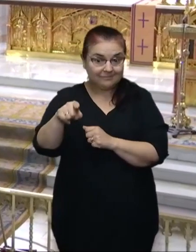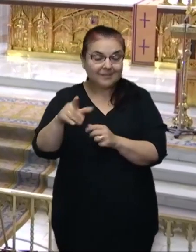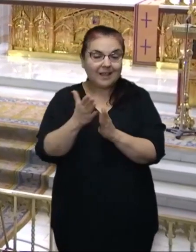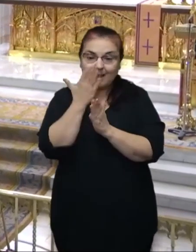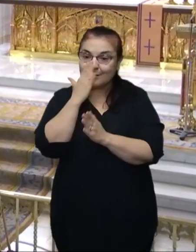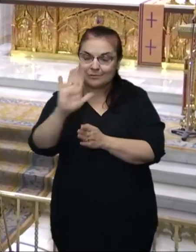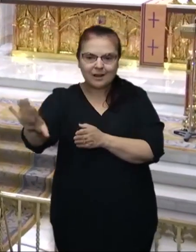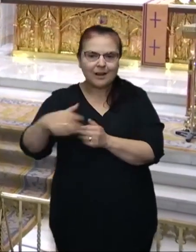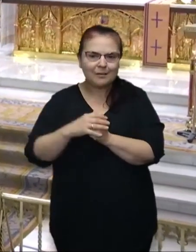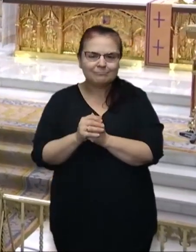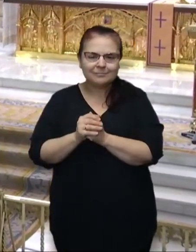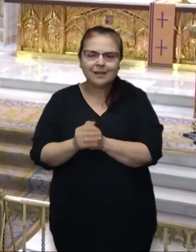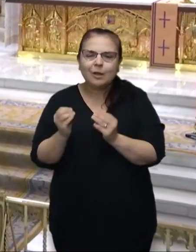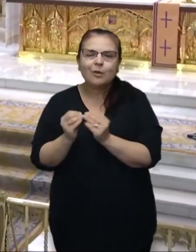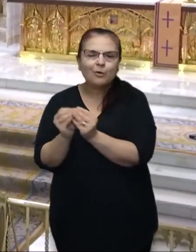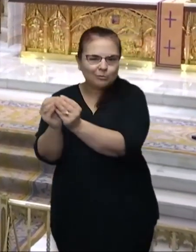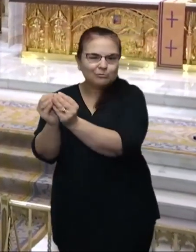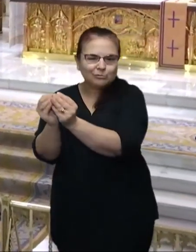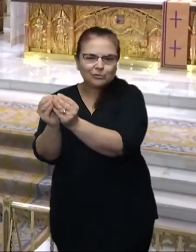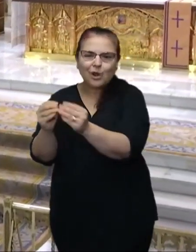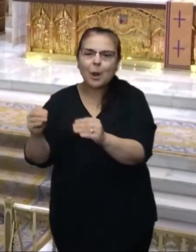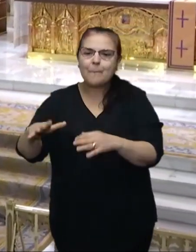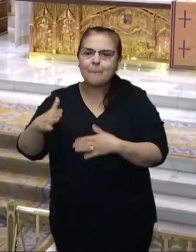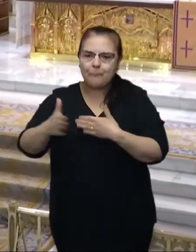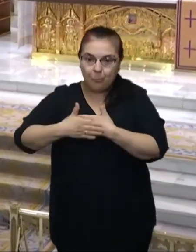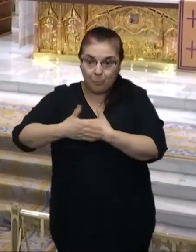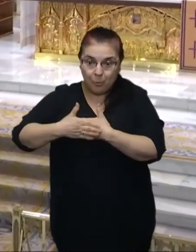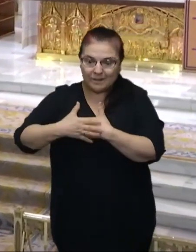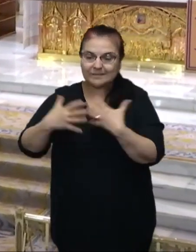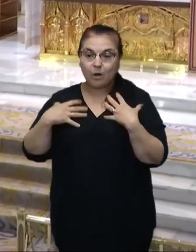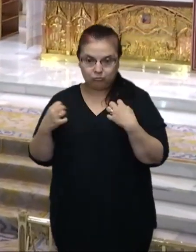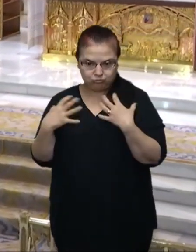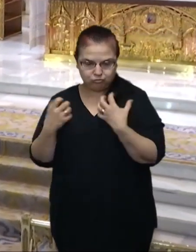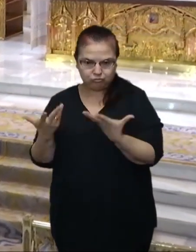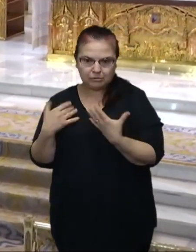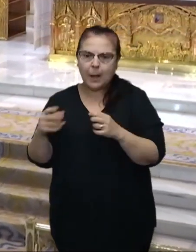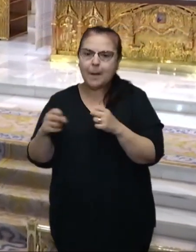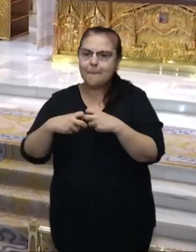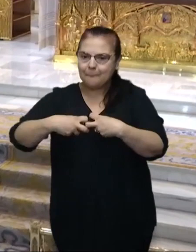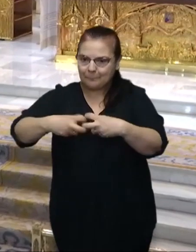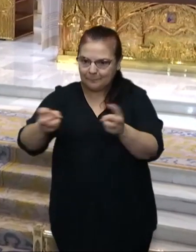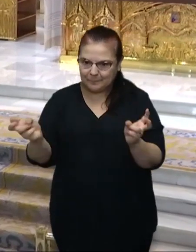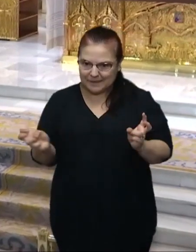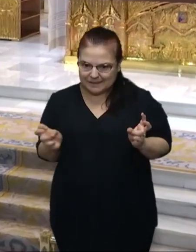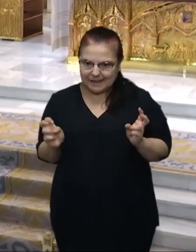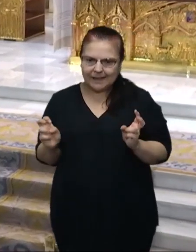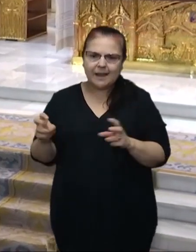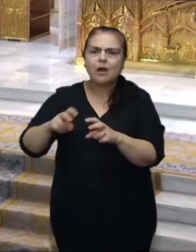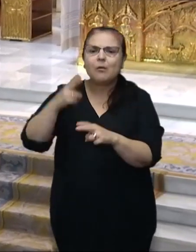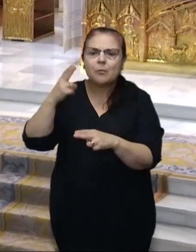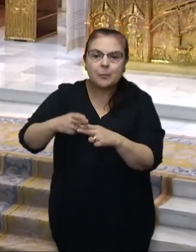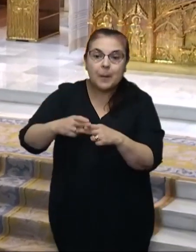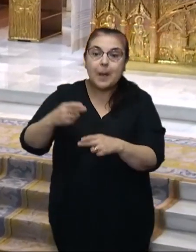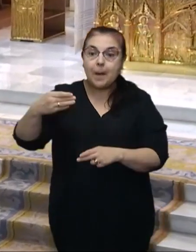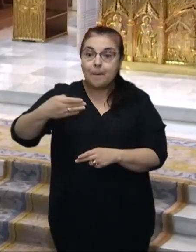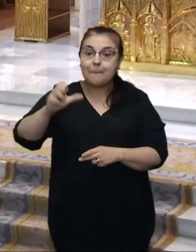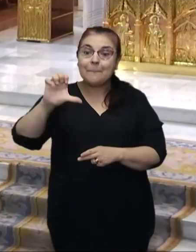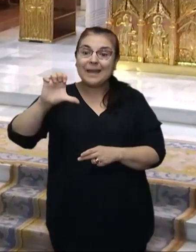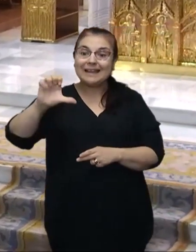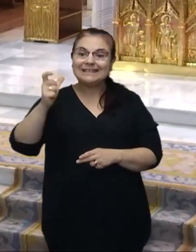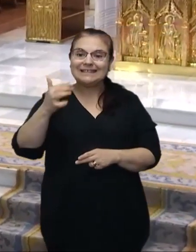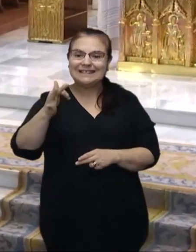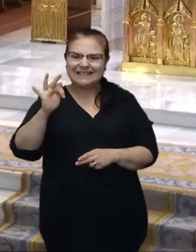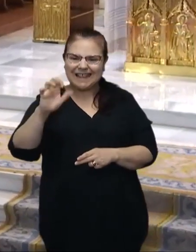Jerusalén, junto a la puerta de las ovejas, una piscina que llaman en hebreo Betesda. Esta tiene